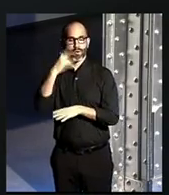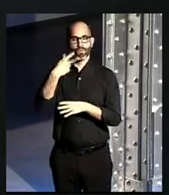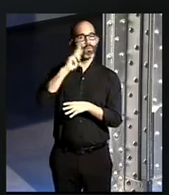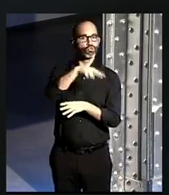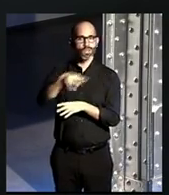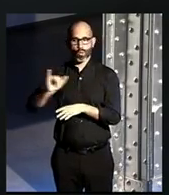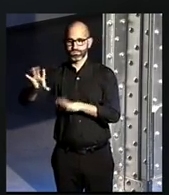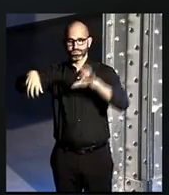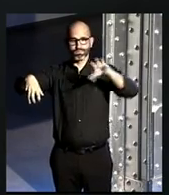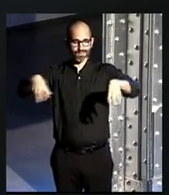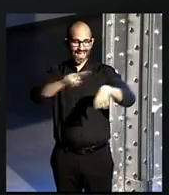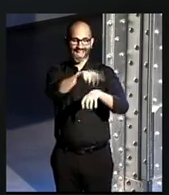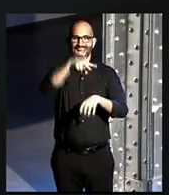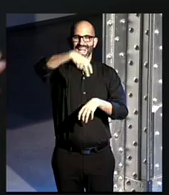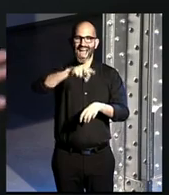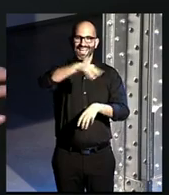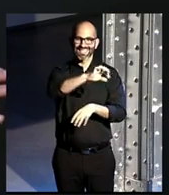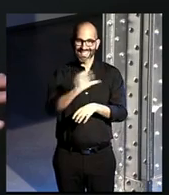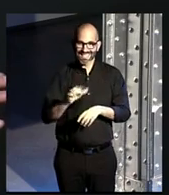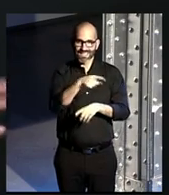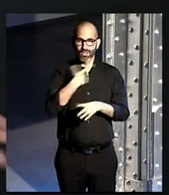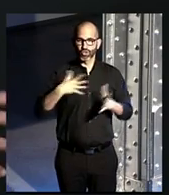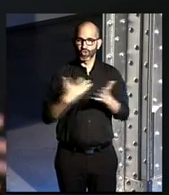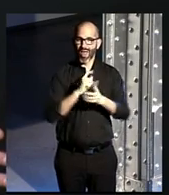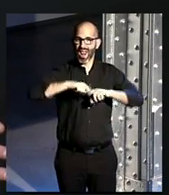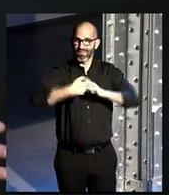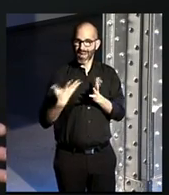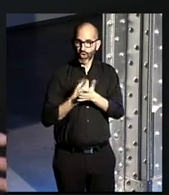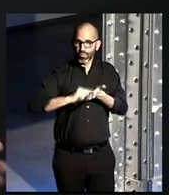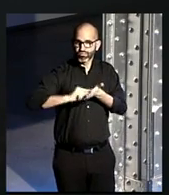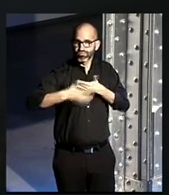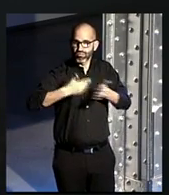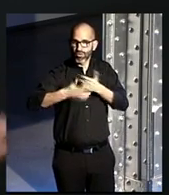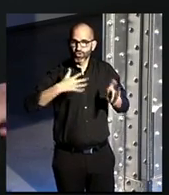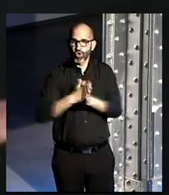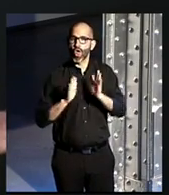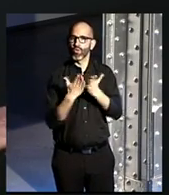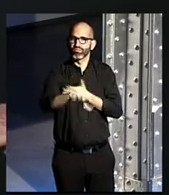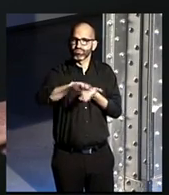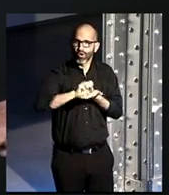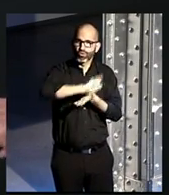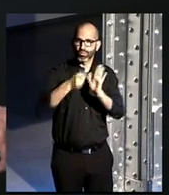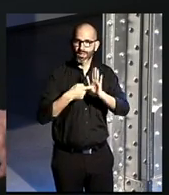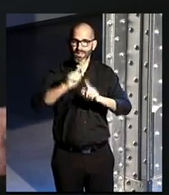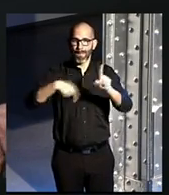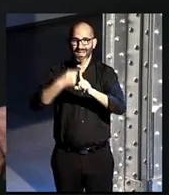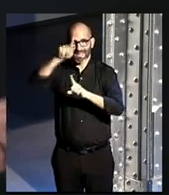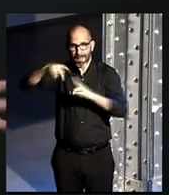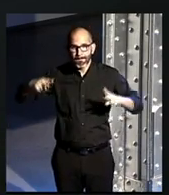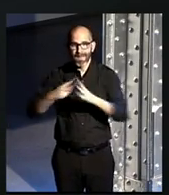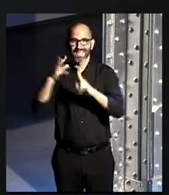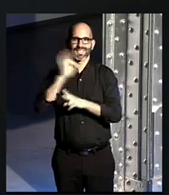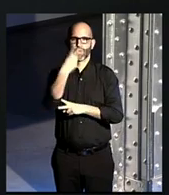de Nantes compró a la familia Verne casi todos los manuscritos de las novelas, incluido el de París en el siglo